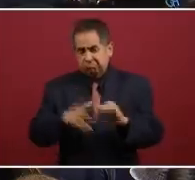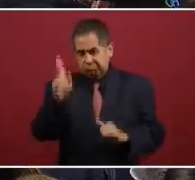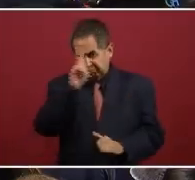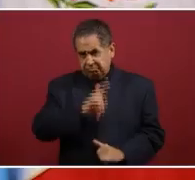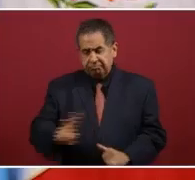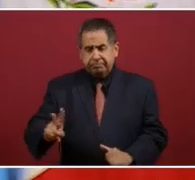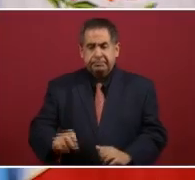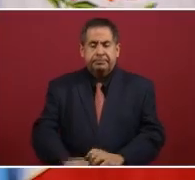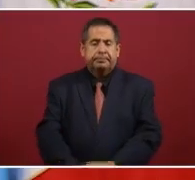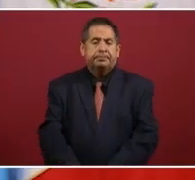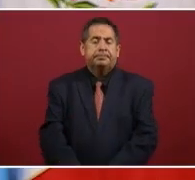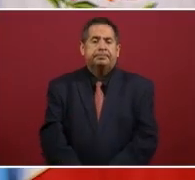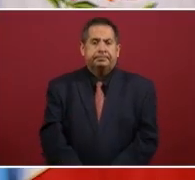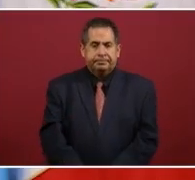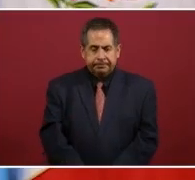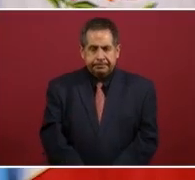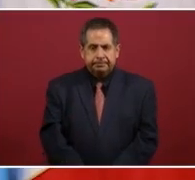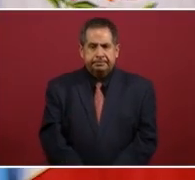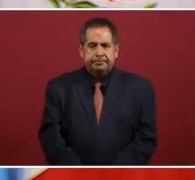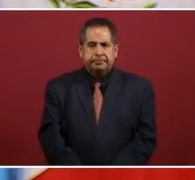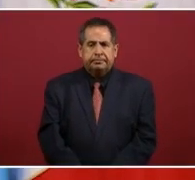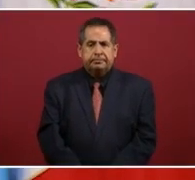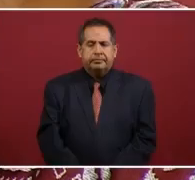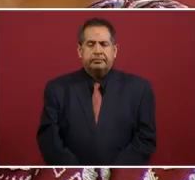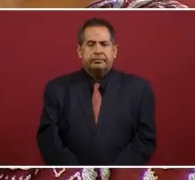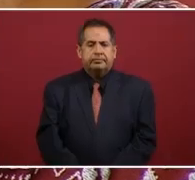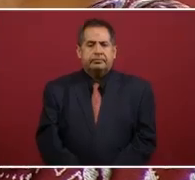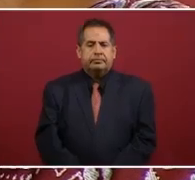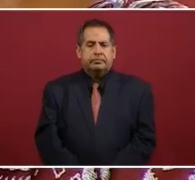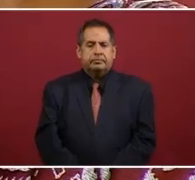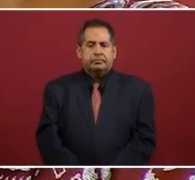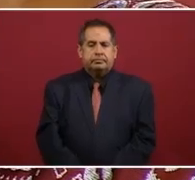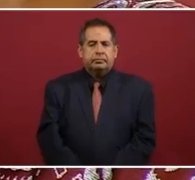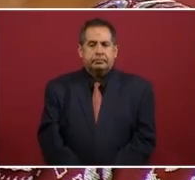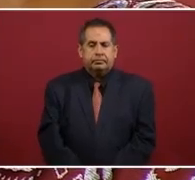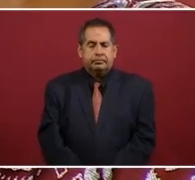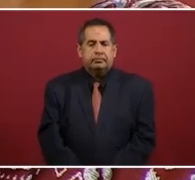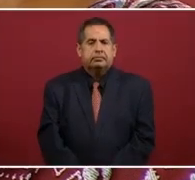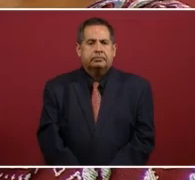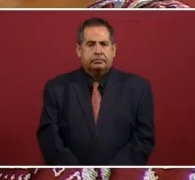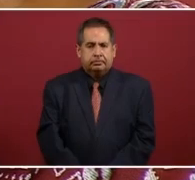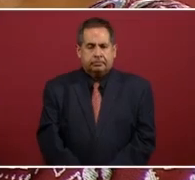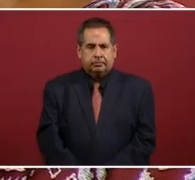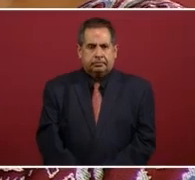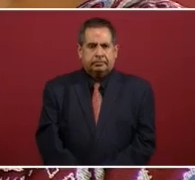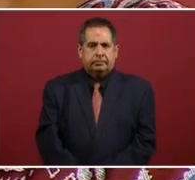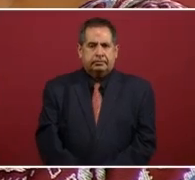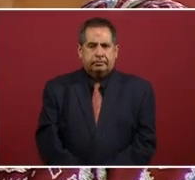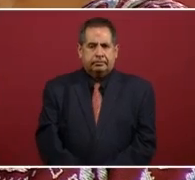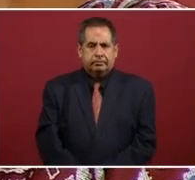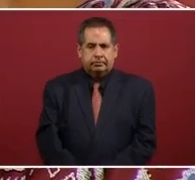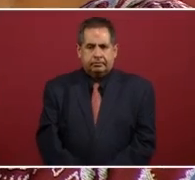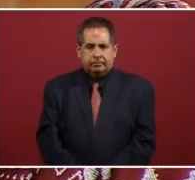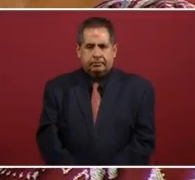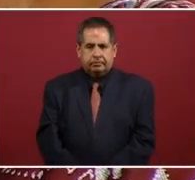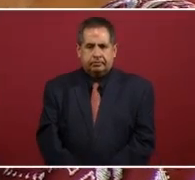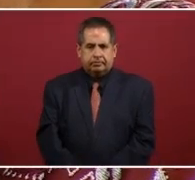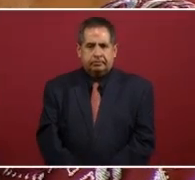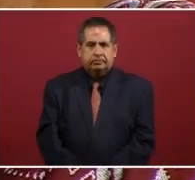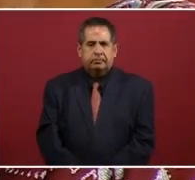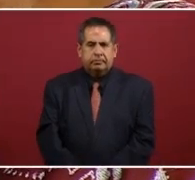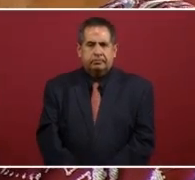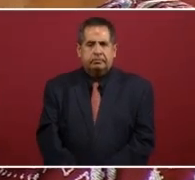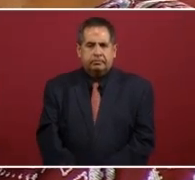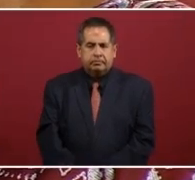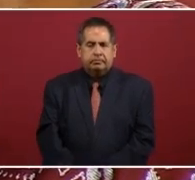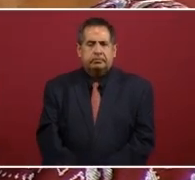We also recognize that Mexico is a leader in women's rights regarding all aspects